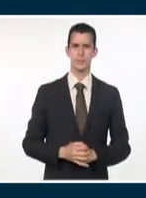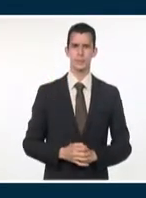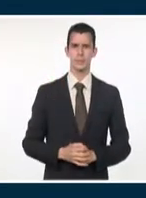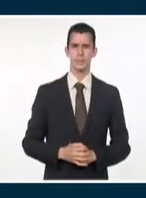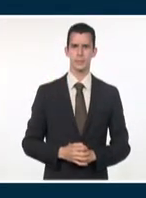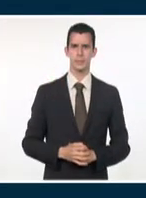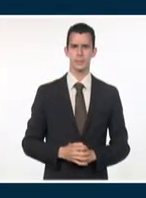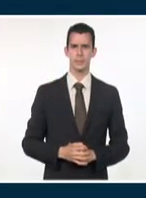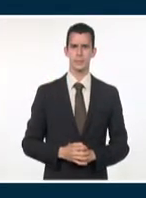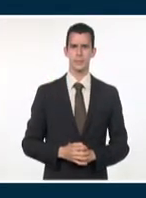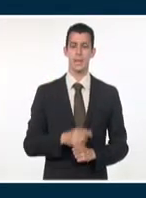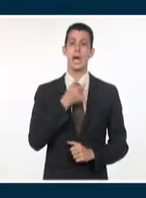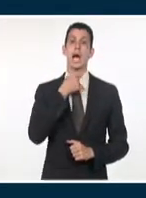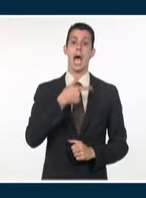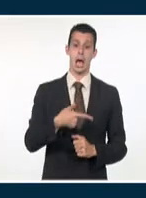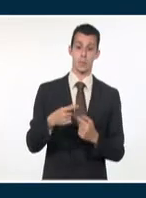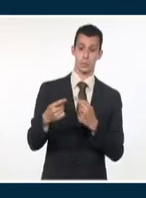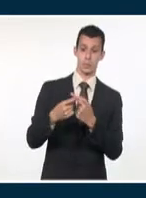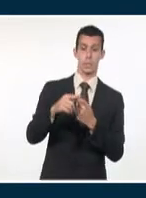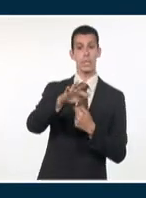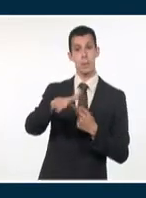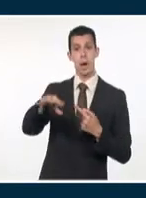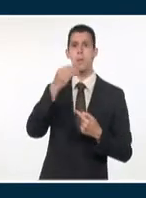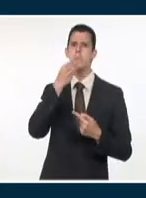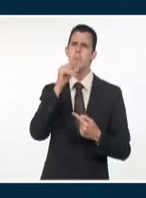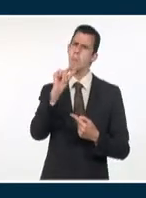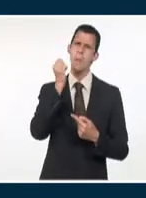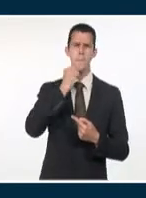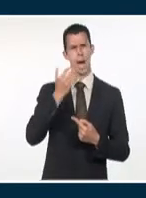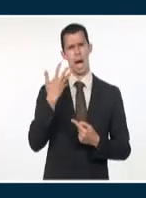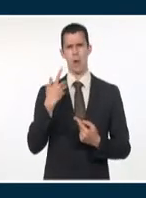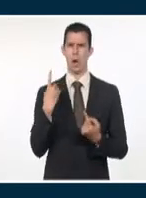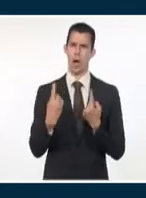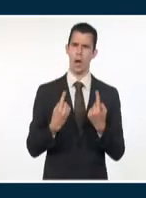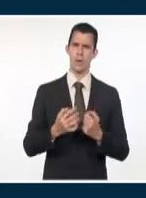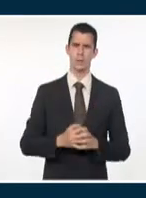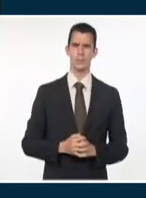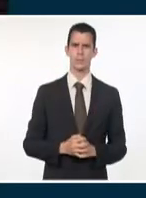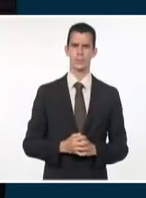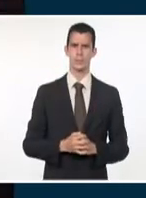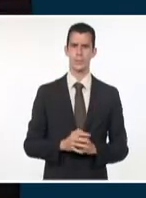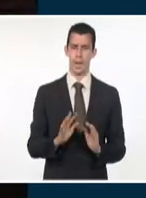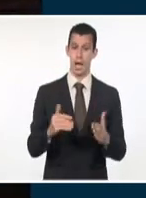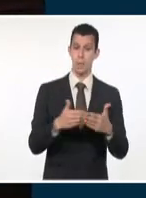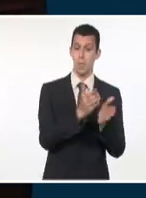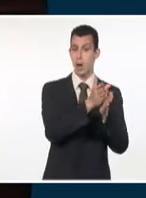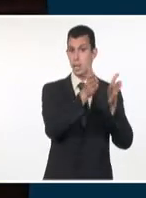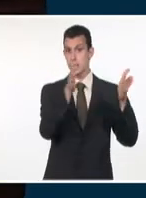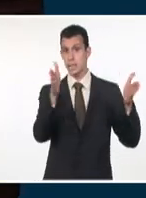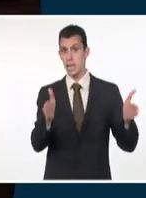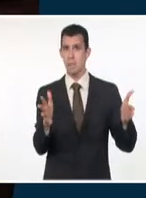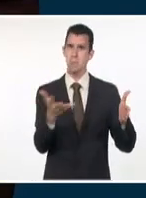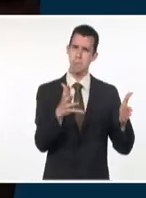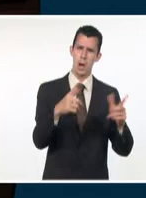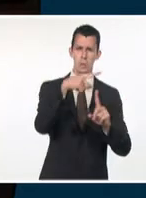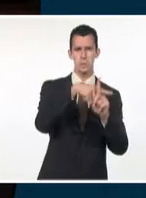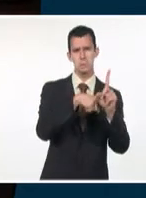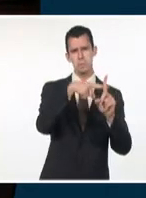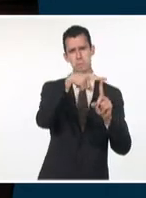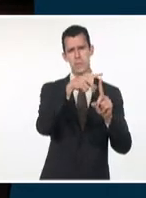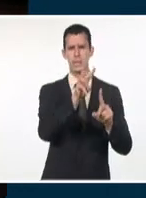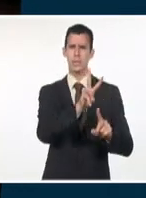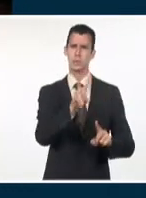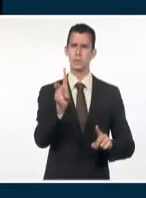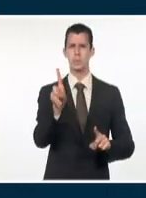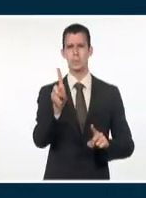superiores en localidades costeras y el día será nuevamente caluroso con temperaturas máximas entre 31 y 34